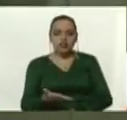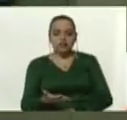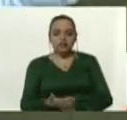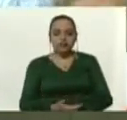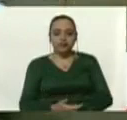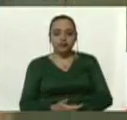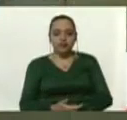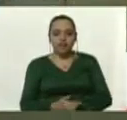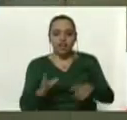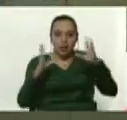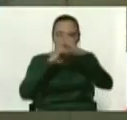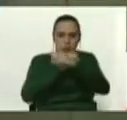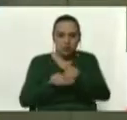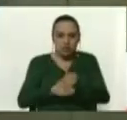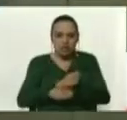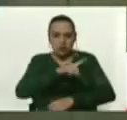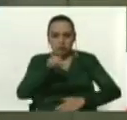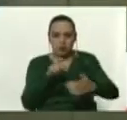en la oscuridad total,